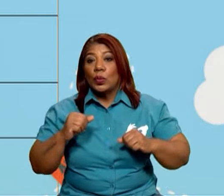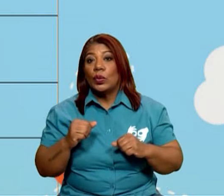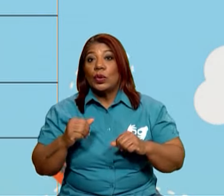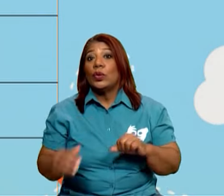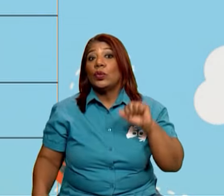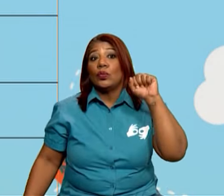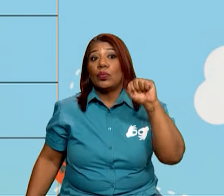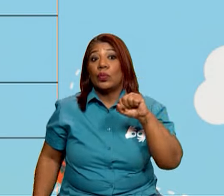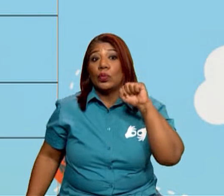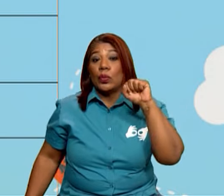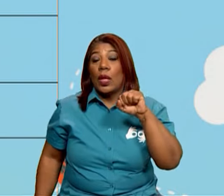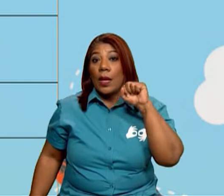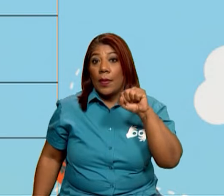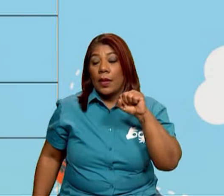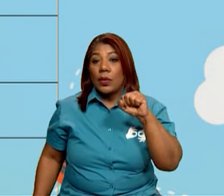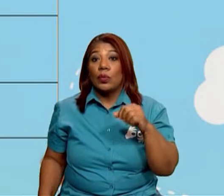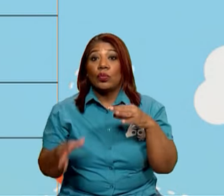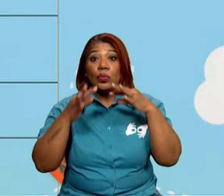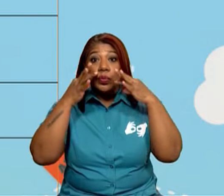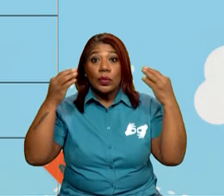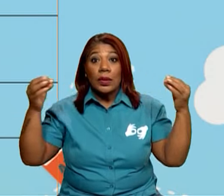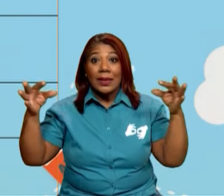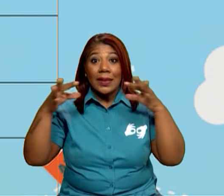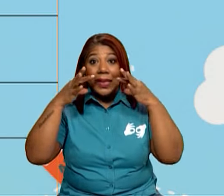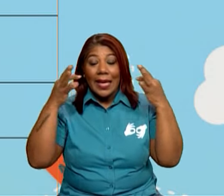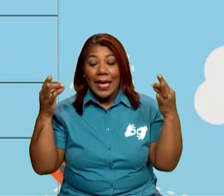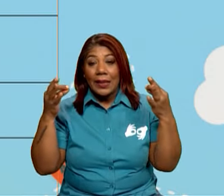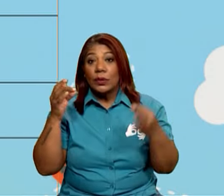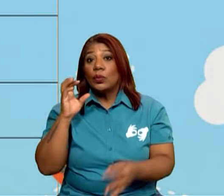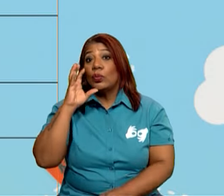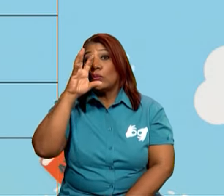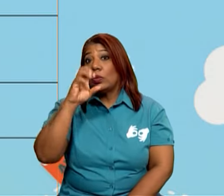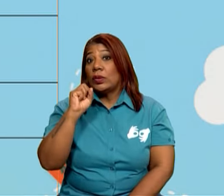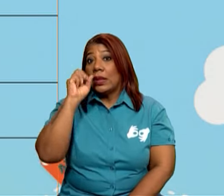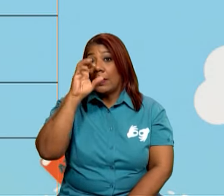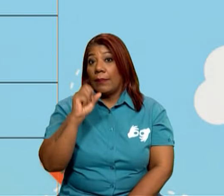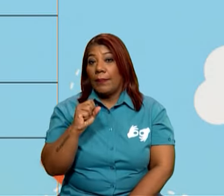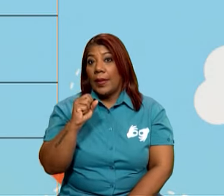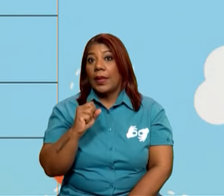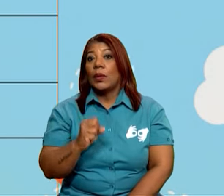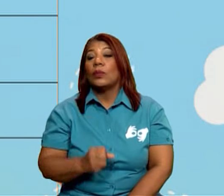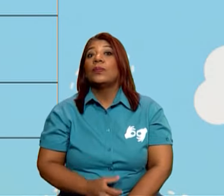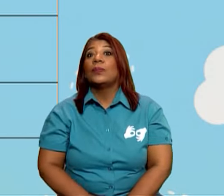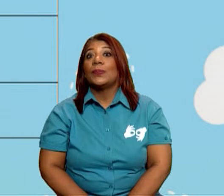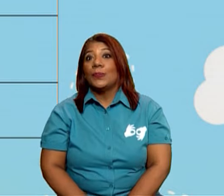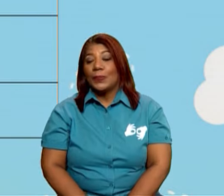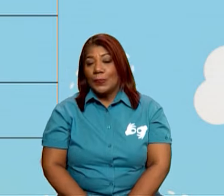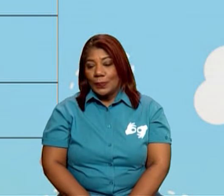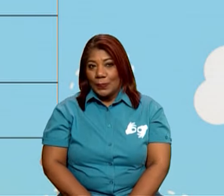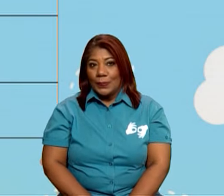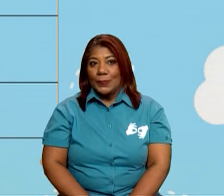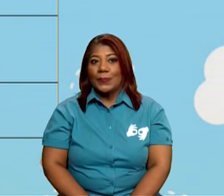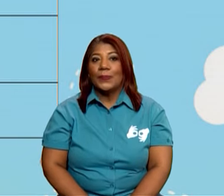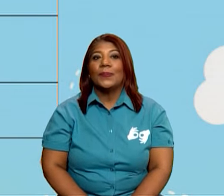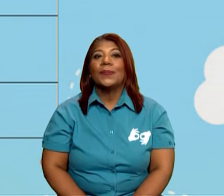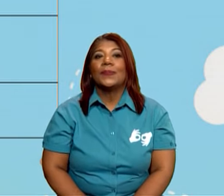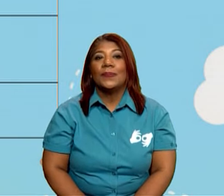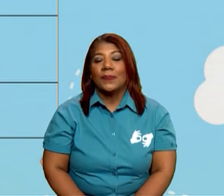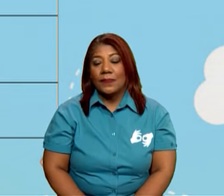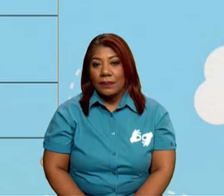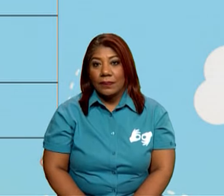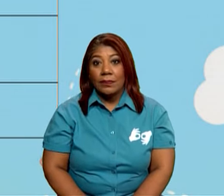Gallina, teníamos el caballo, estaba también el perro y dentro de esa imagen también estaba el gato.